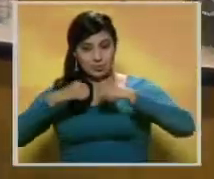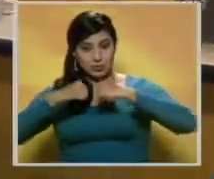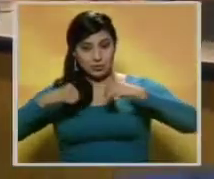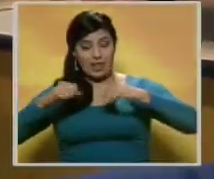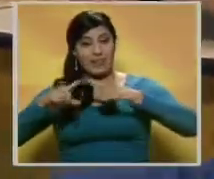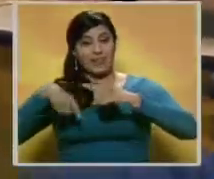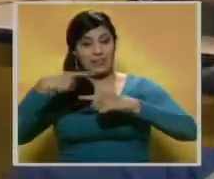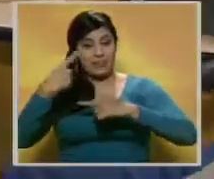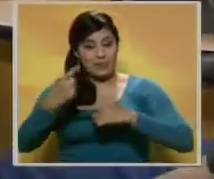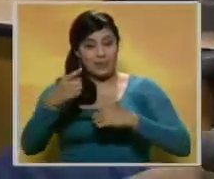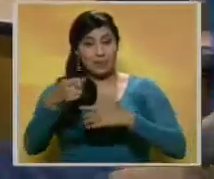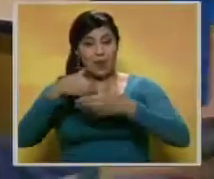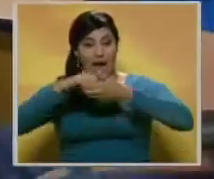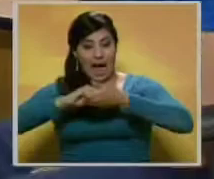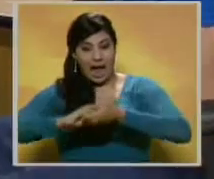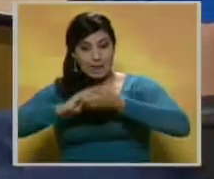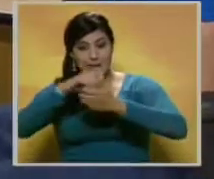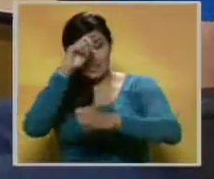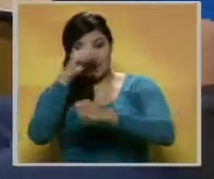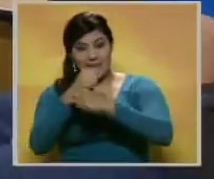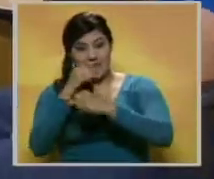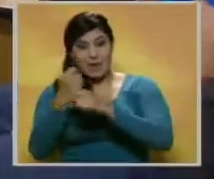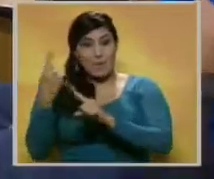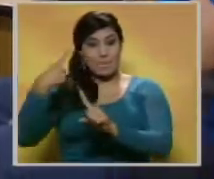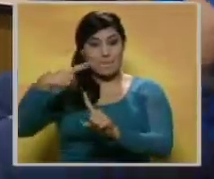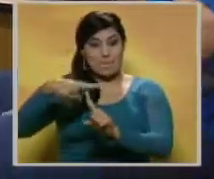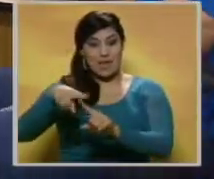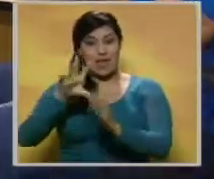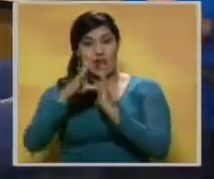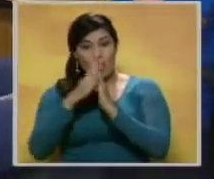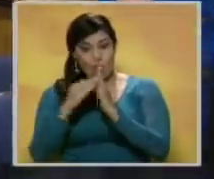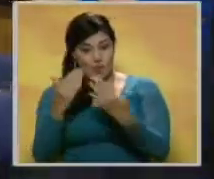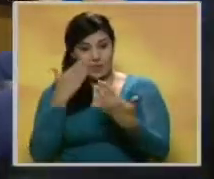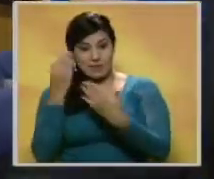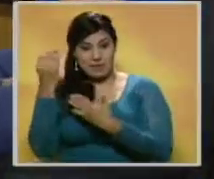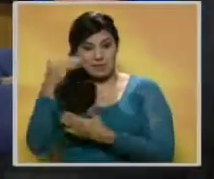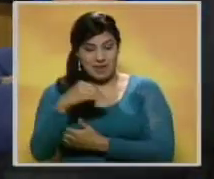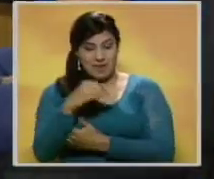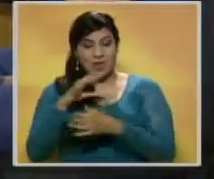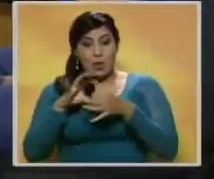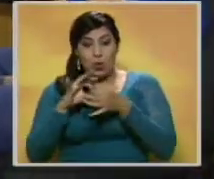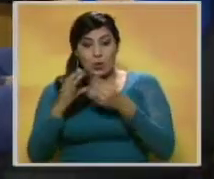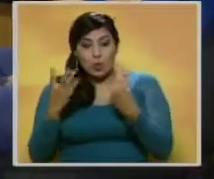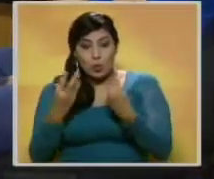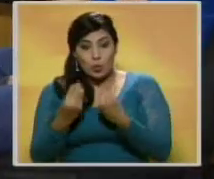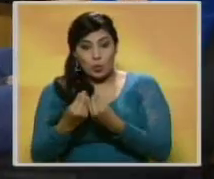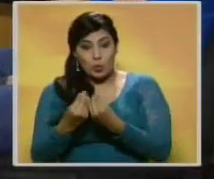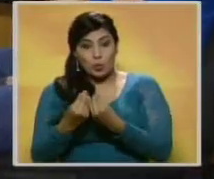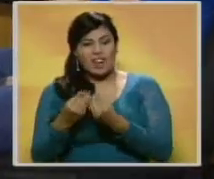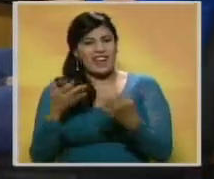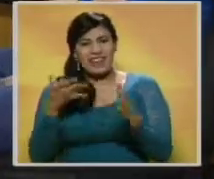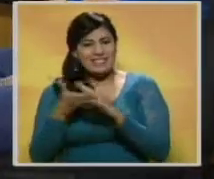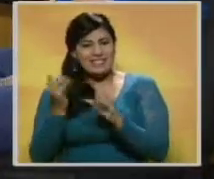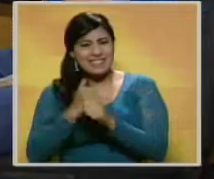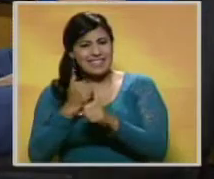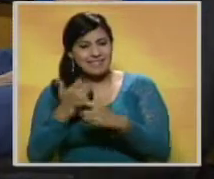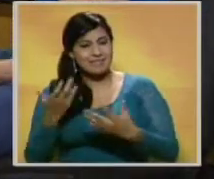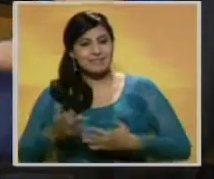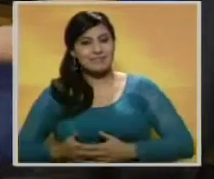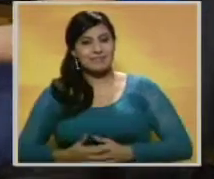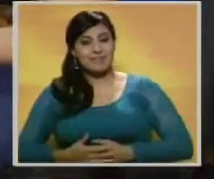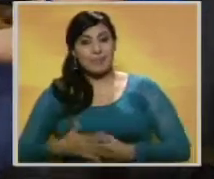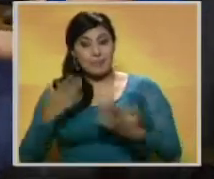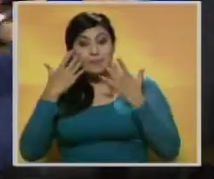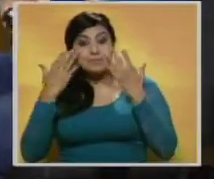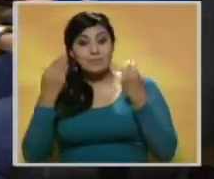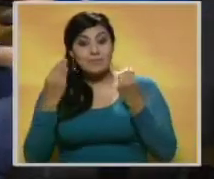después, seguramente sus compañeros de trabajo se querrán sumar y este ya lo debemos hacer en pareja, Erwin. ¿Qué estamos trabajando aquí? Mira,